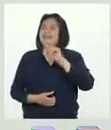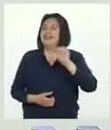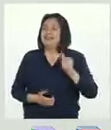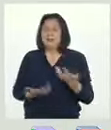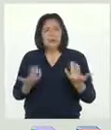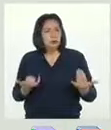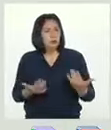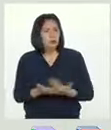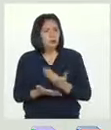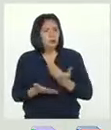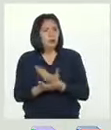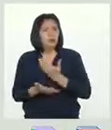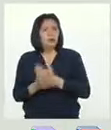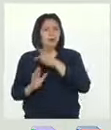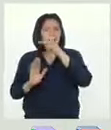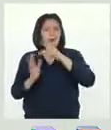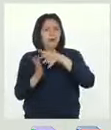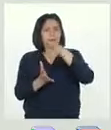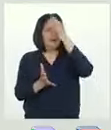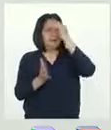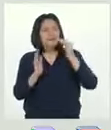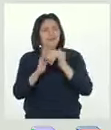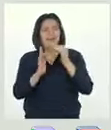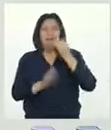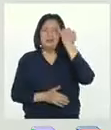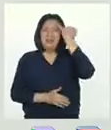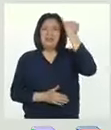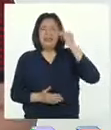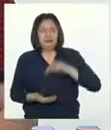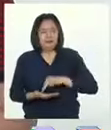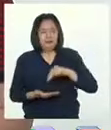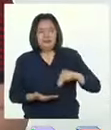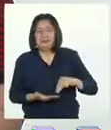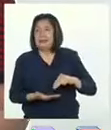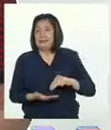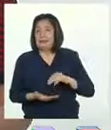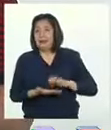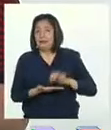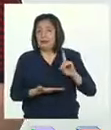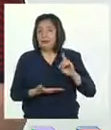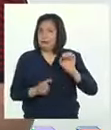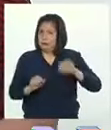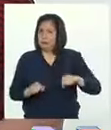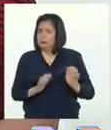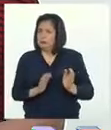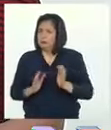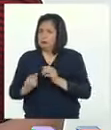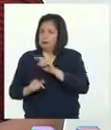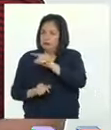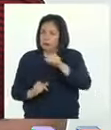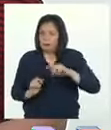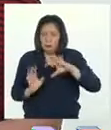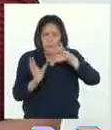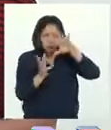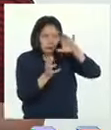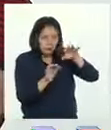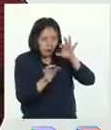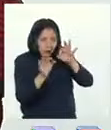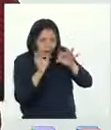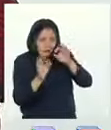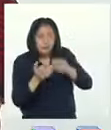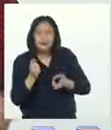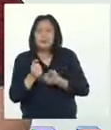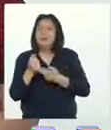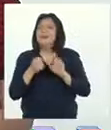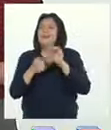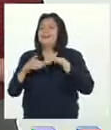nos encontramos en una nueva edición de Aprendo en Casa, una iniciativa del Ministerio de Educación diseñada para que puedas seguir descubriendo el mundo de forma segura